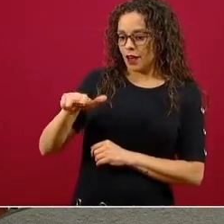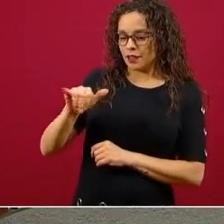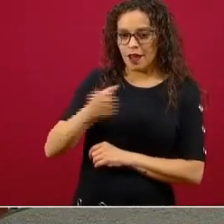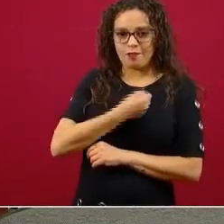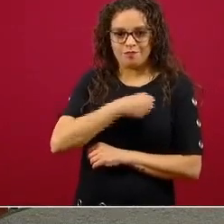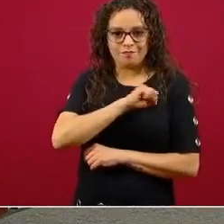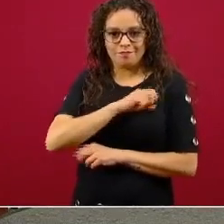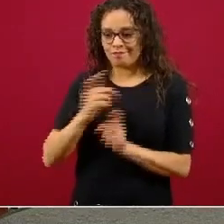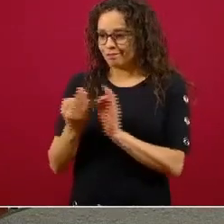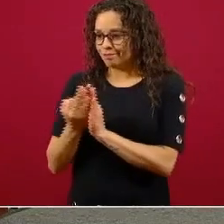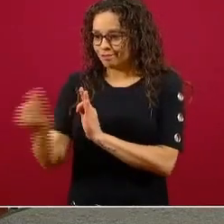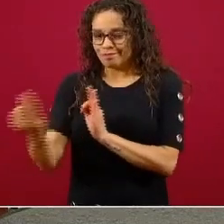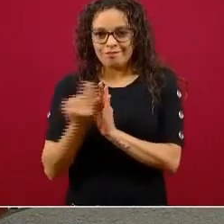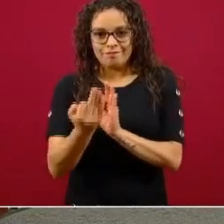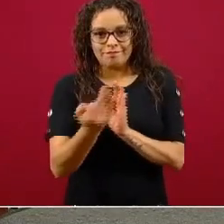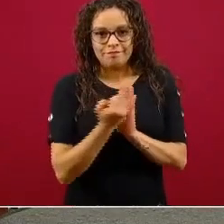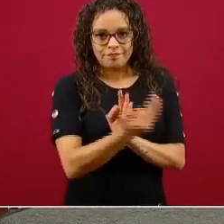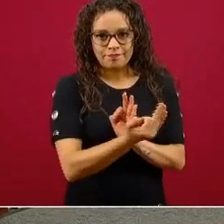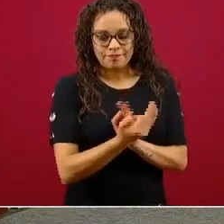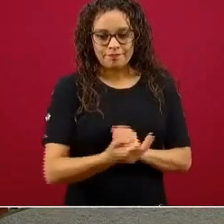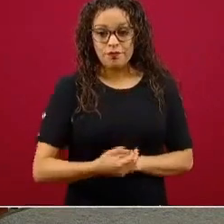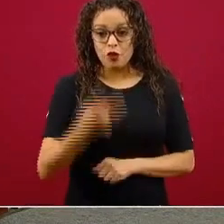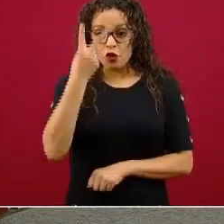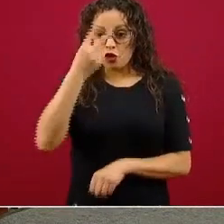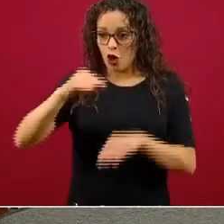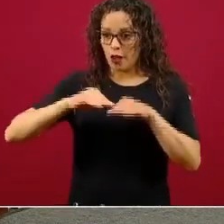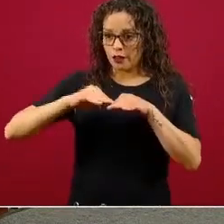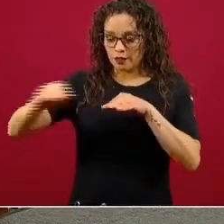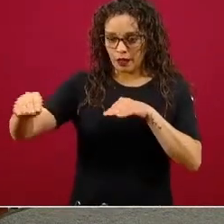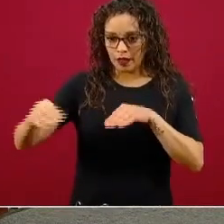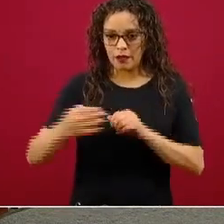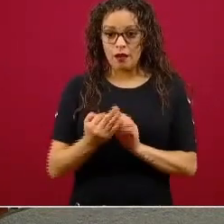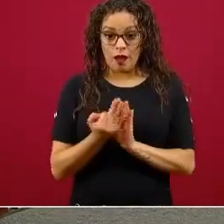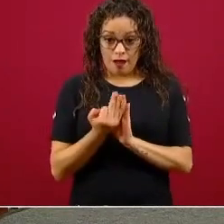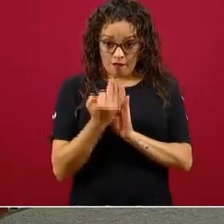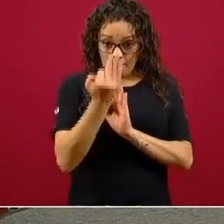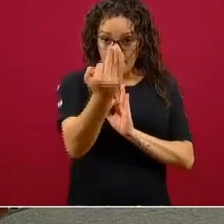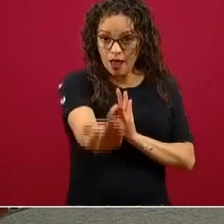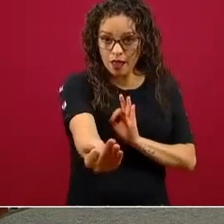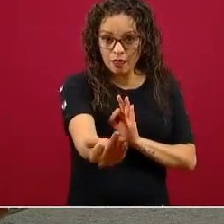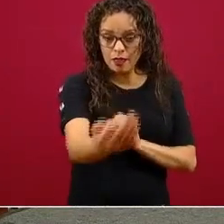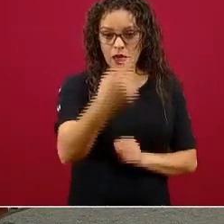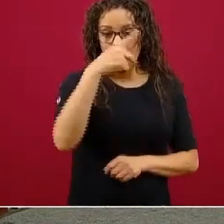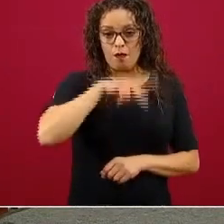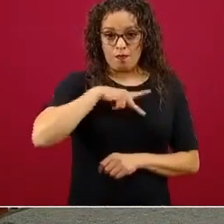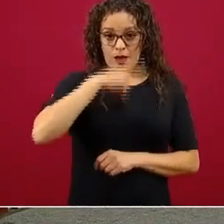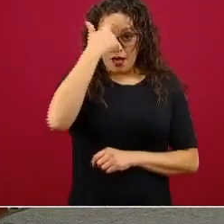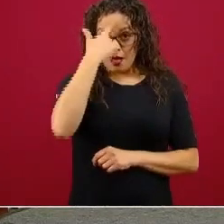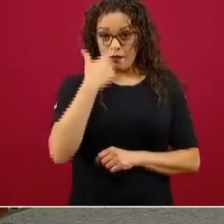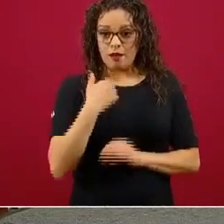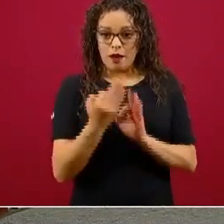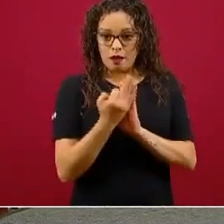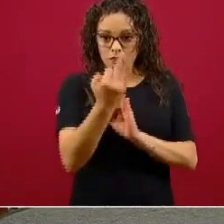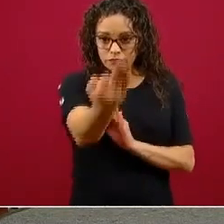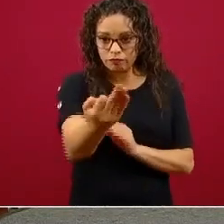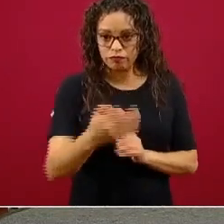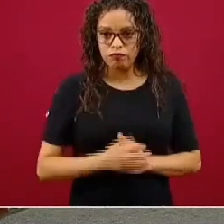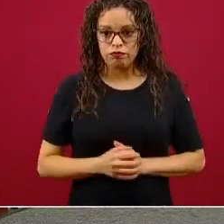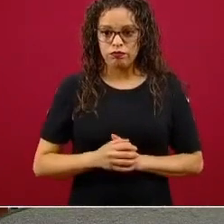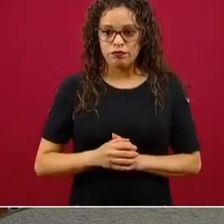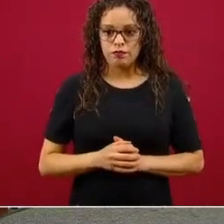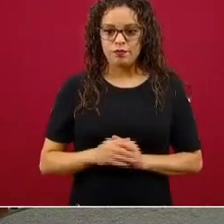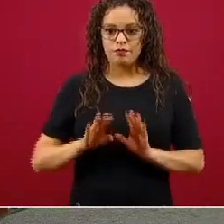sea guardar la sana distancia 2 metros hacia enfrente de nuestra cara, no es tan relevante hacia nuestros lados o hacia nuestra